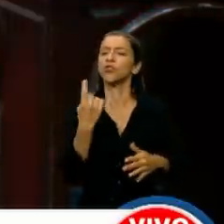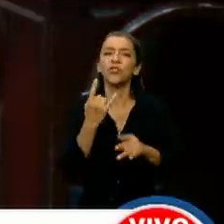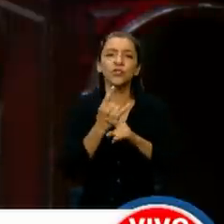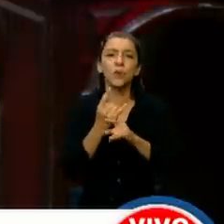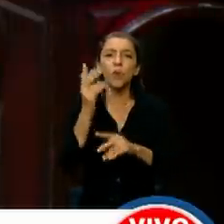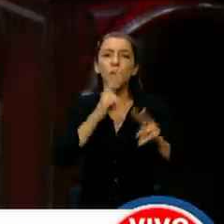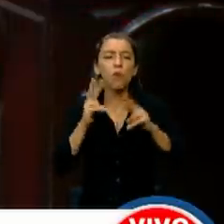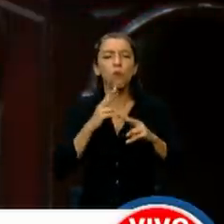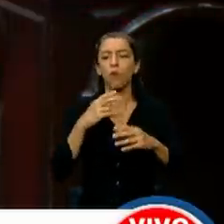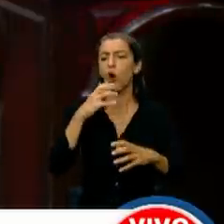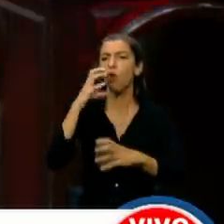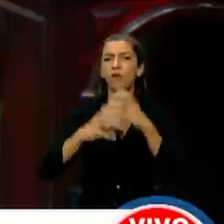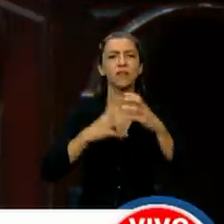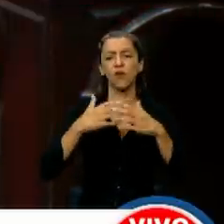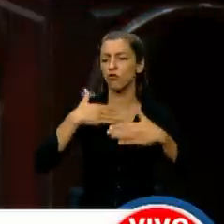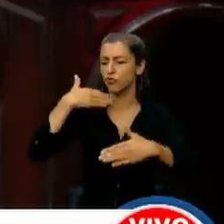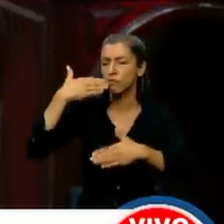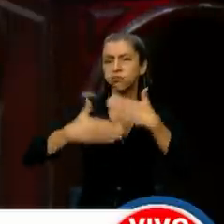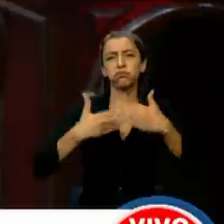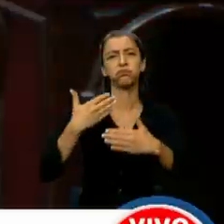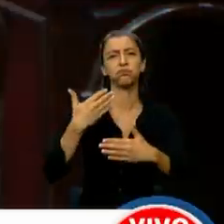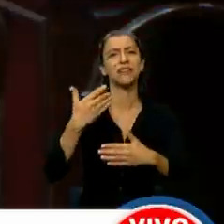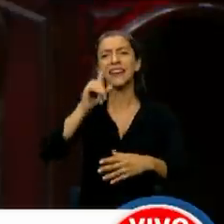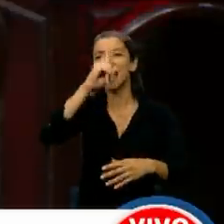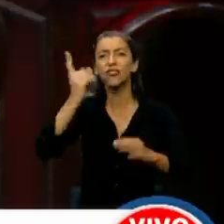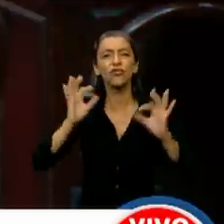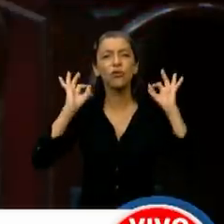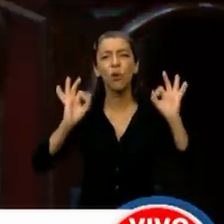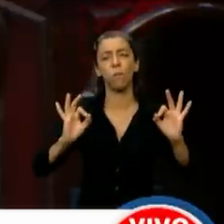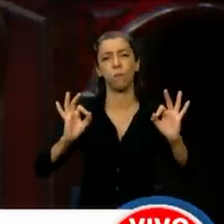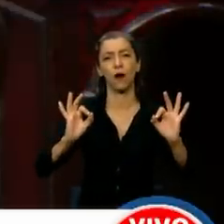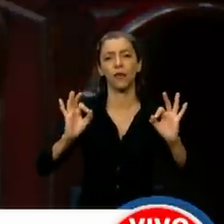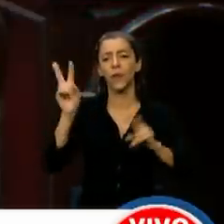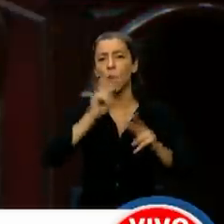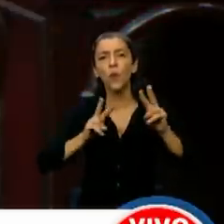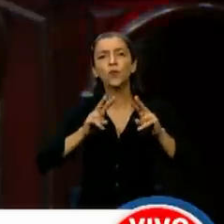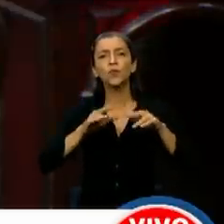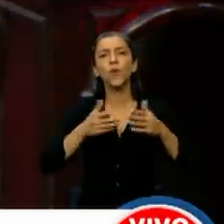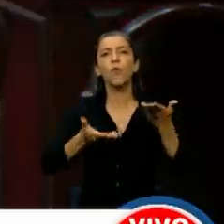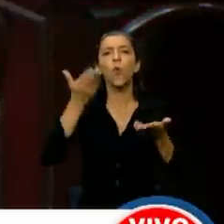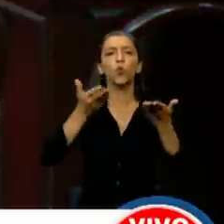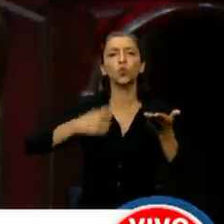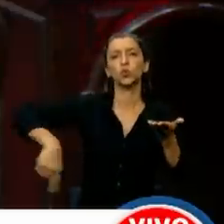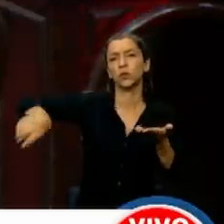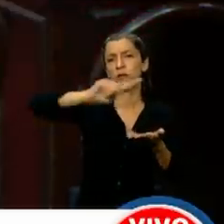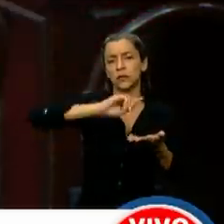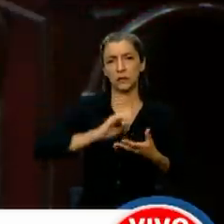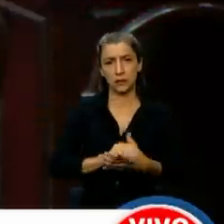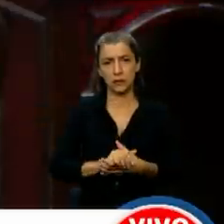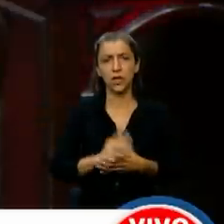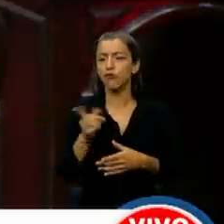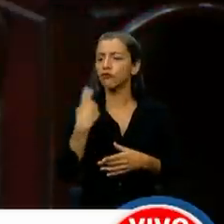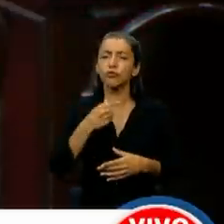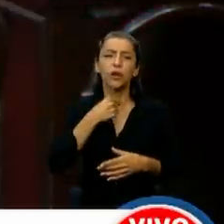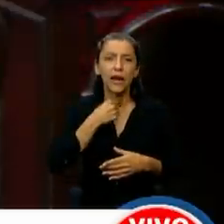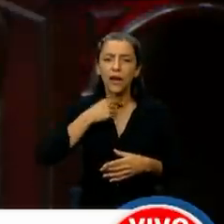con justicia social y para eso estamos dispuestos a tender los puentes que sean necesarios para